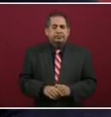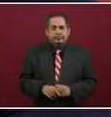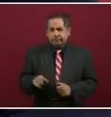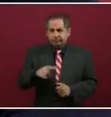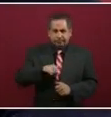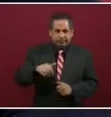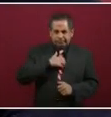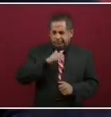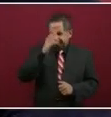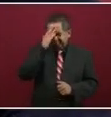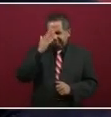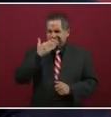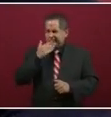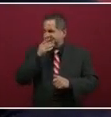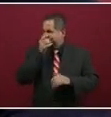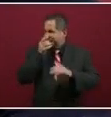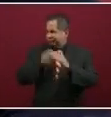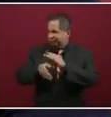conocen muy bien